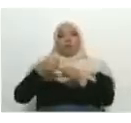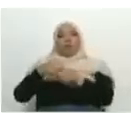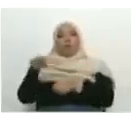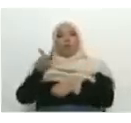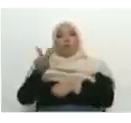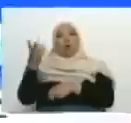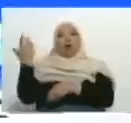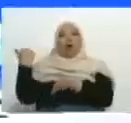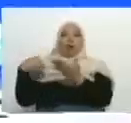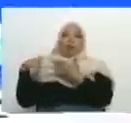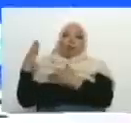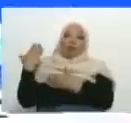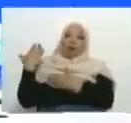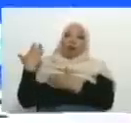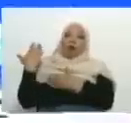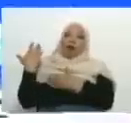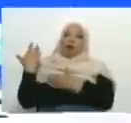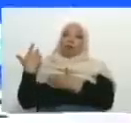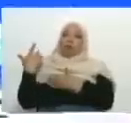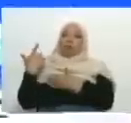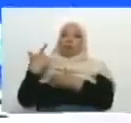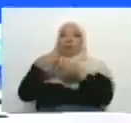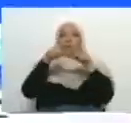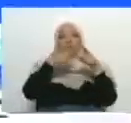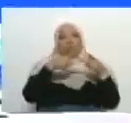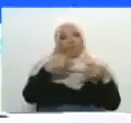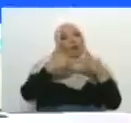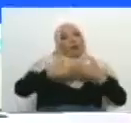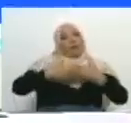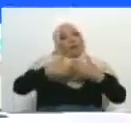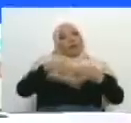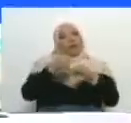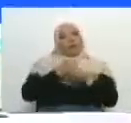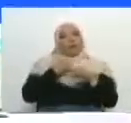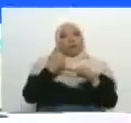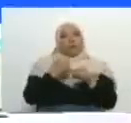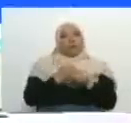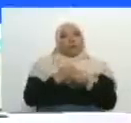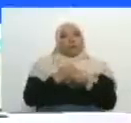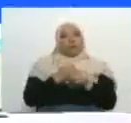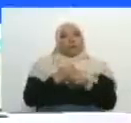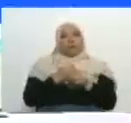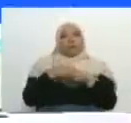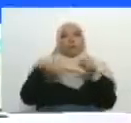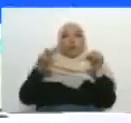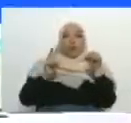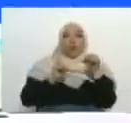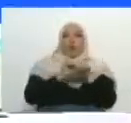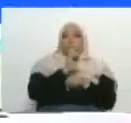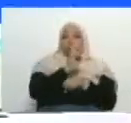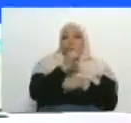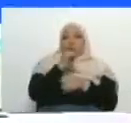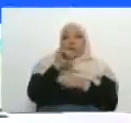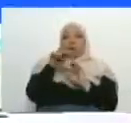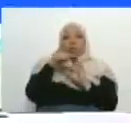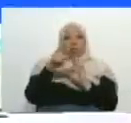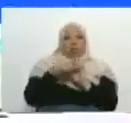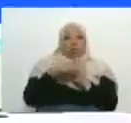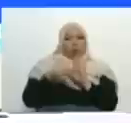en el pasado habían representado en una franca violación de todo tipo de normas.